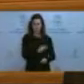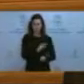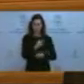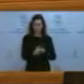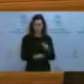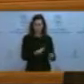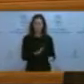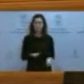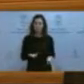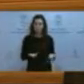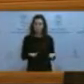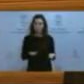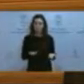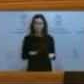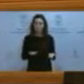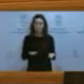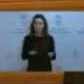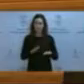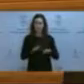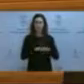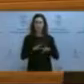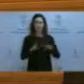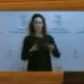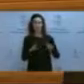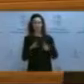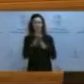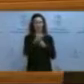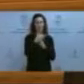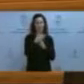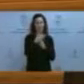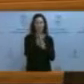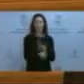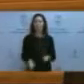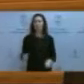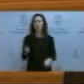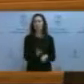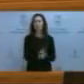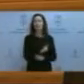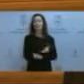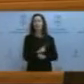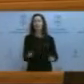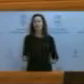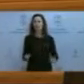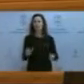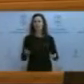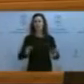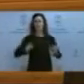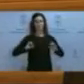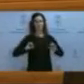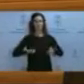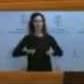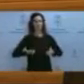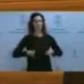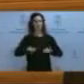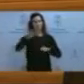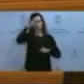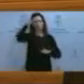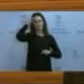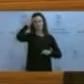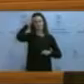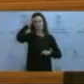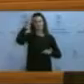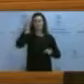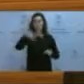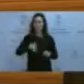qué mecanismos se han implementado para que esta situación no se vuelva a repetir? Los indicios no son especialmente esperanzadores. Única